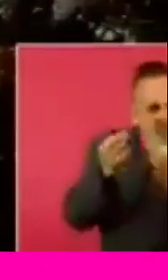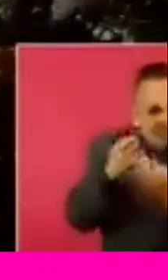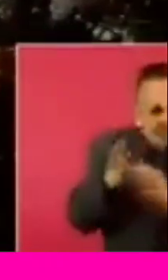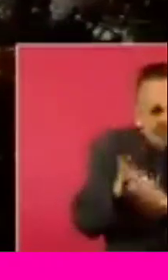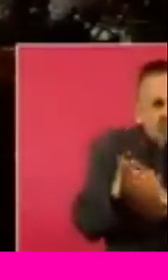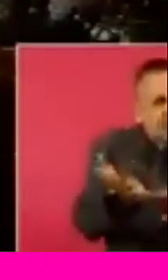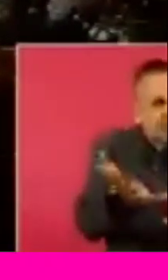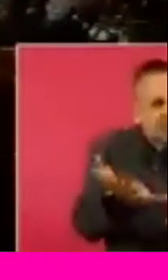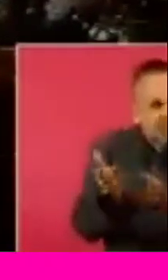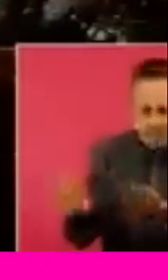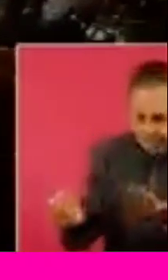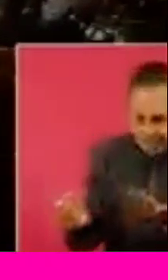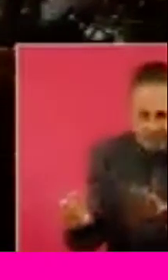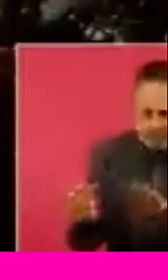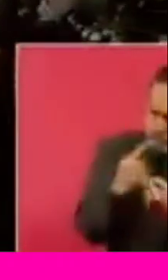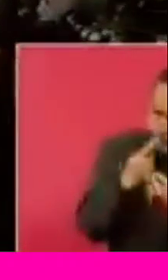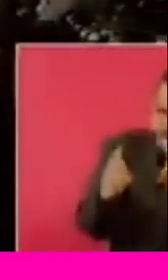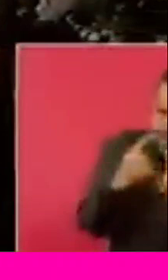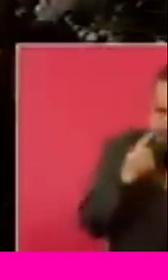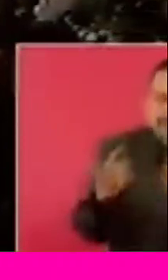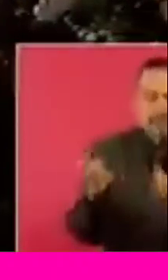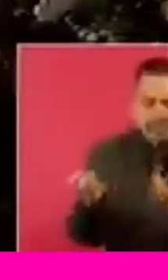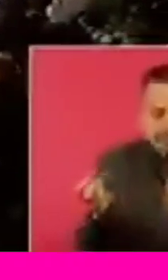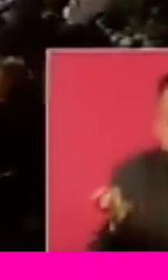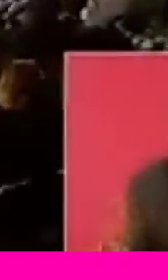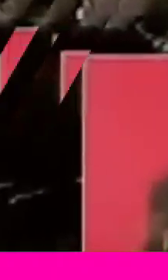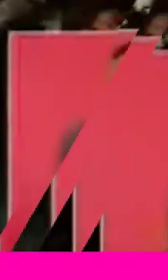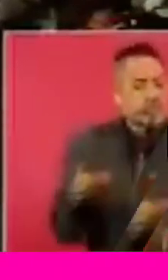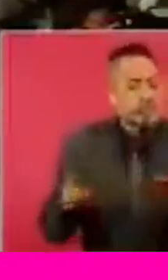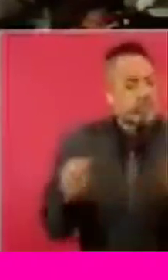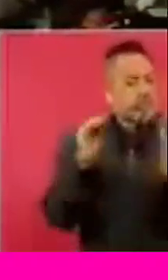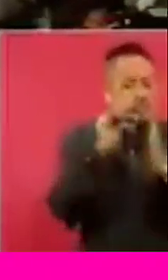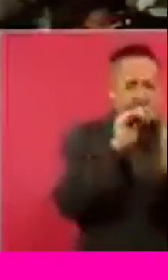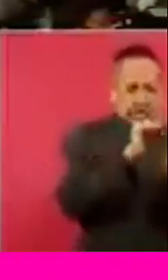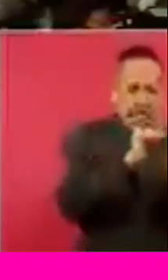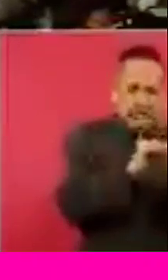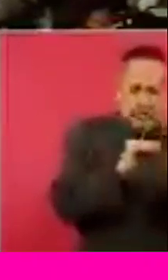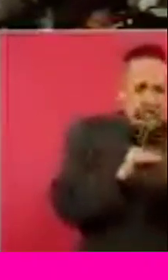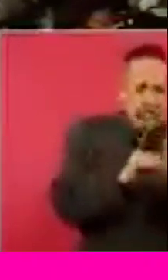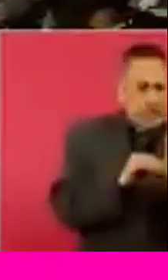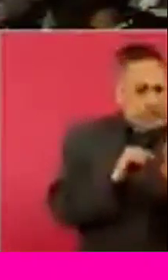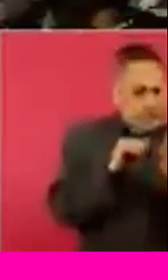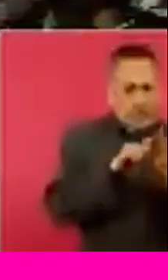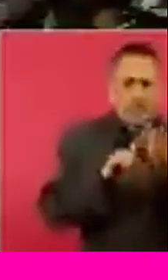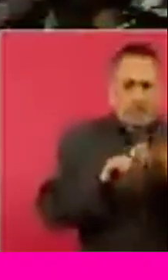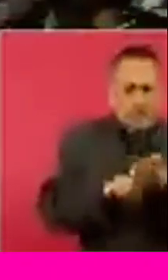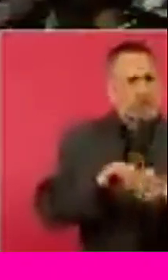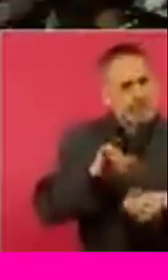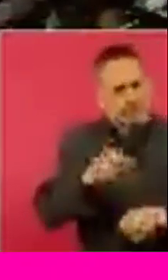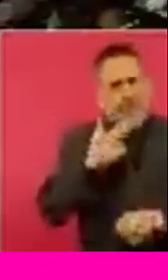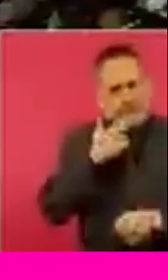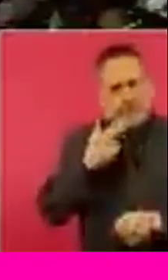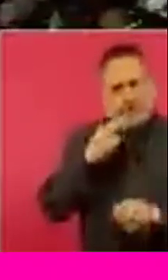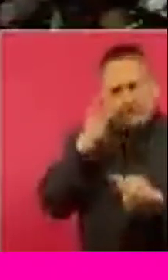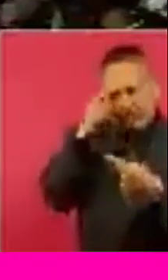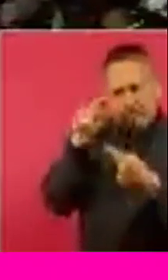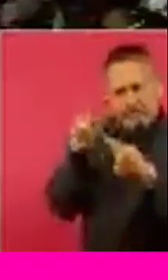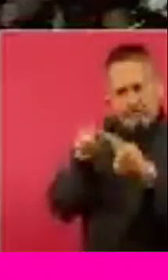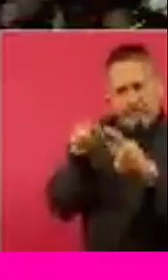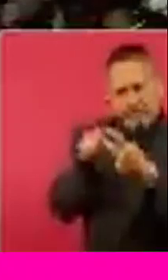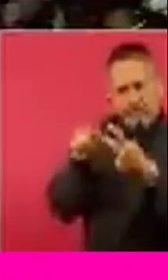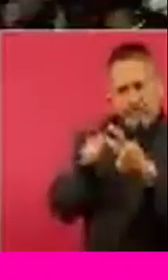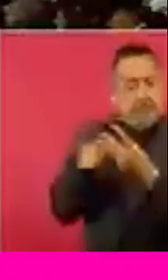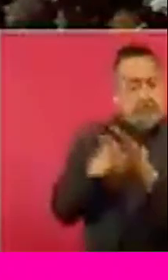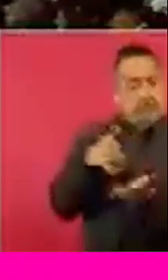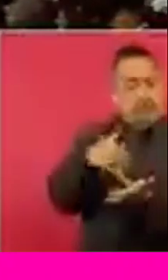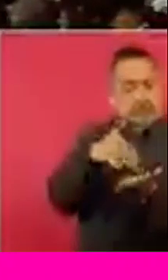en las prácticas convencionales los productos que se usan ahí. Nos prometió López Obrador un sistema de salud como el de Noruega, como